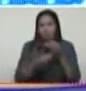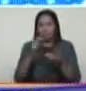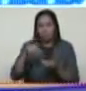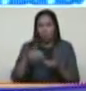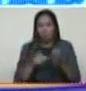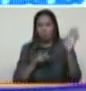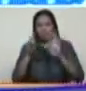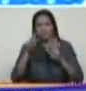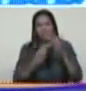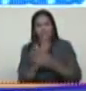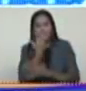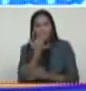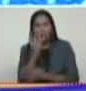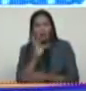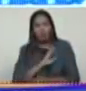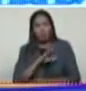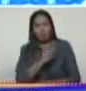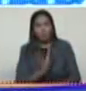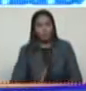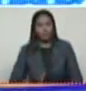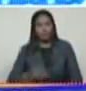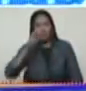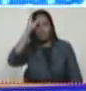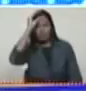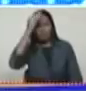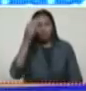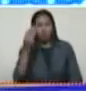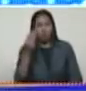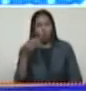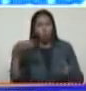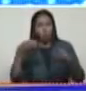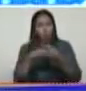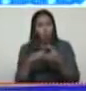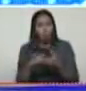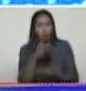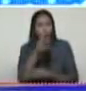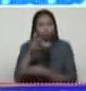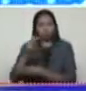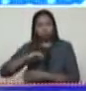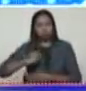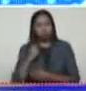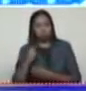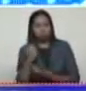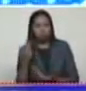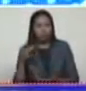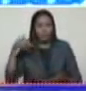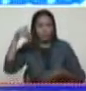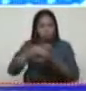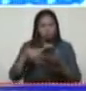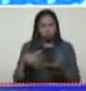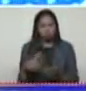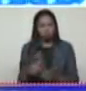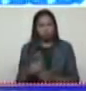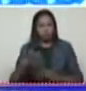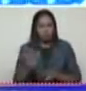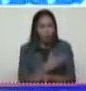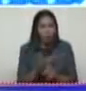16 de mayo, el presidente Donald Trump con sus grupos de matones y policías. Esto no se había